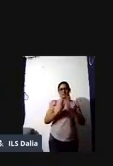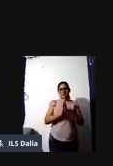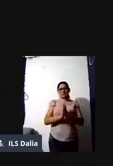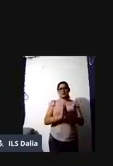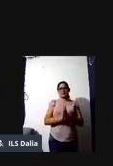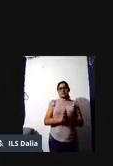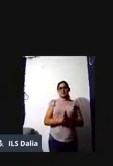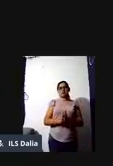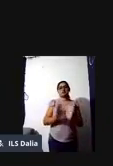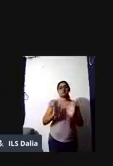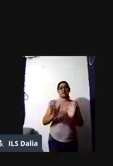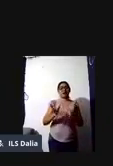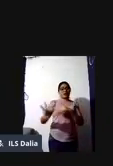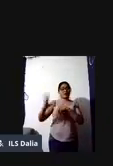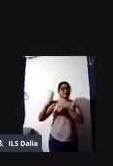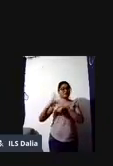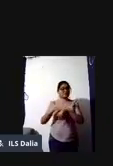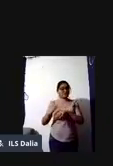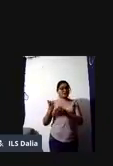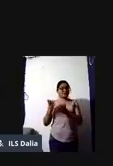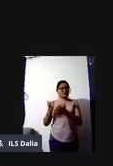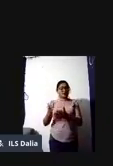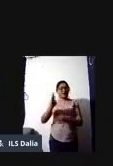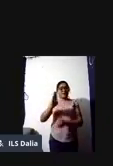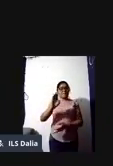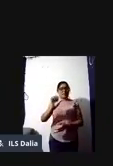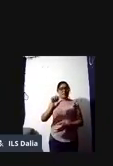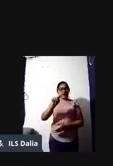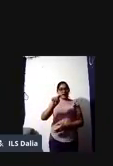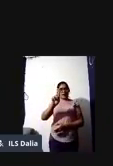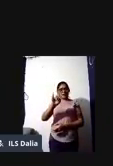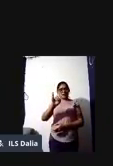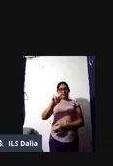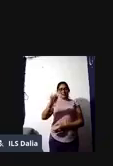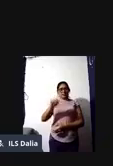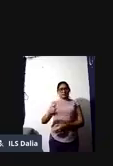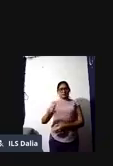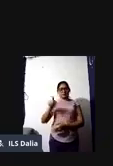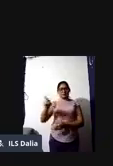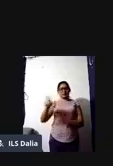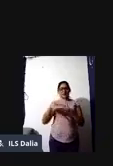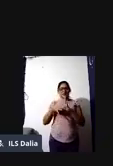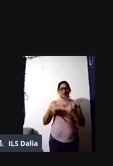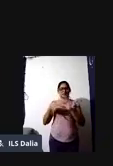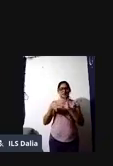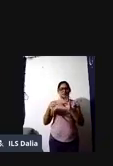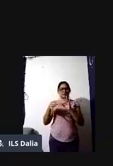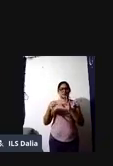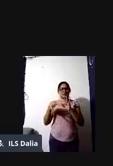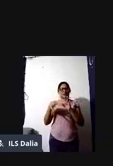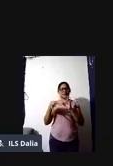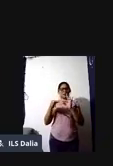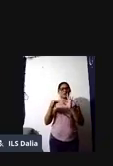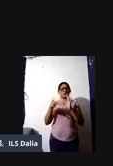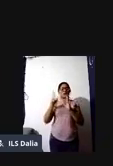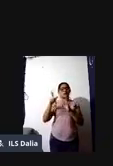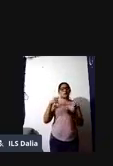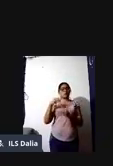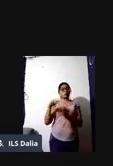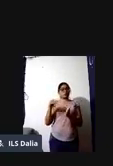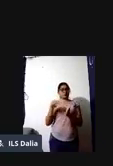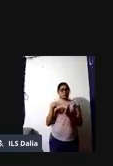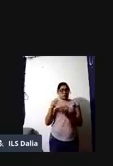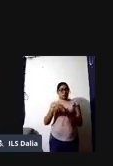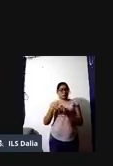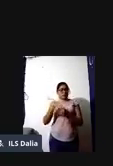dio permiso. Ella es Beatriz, está atendiendo por teléfono, si gustan tomar nota, de todos modos lo vamos a poner en